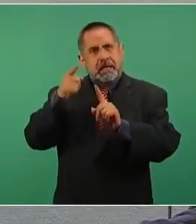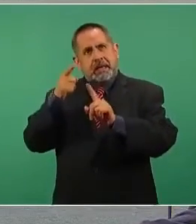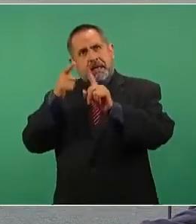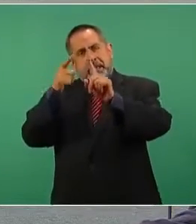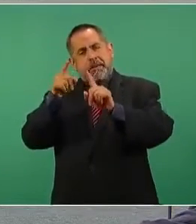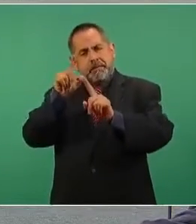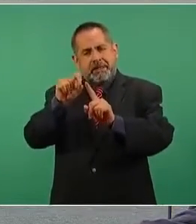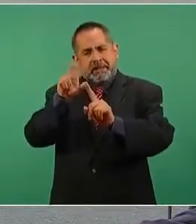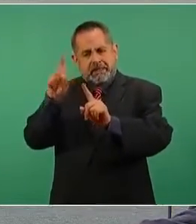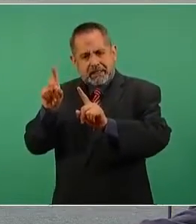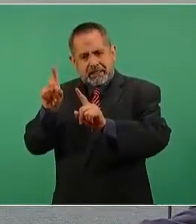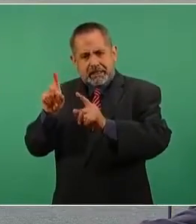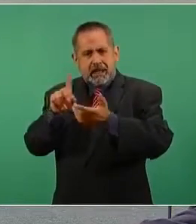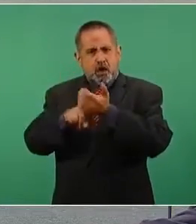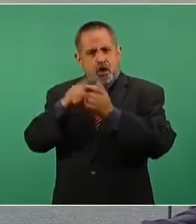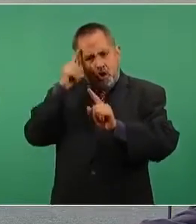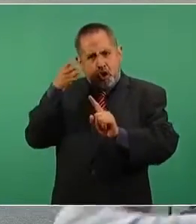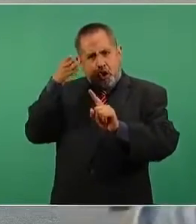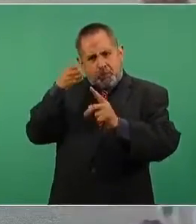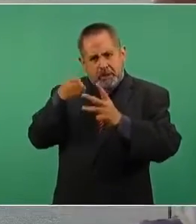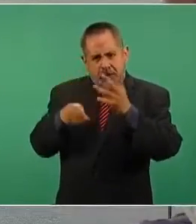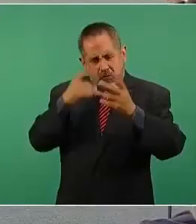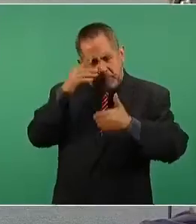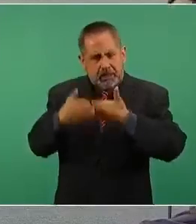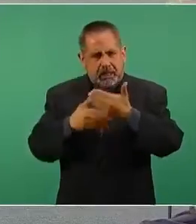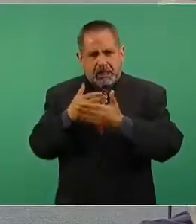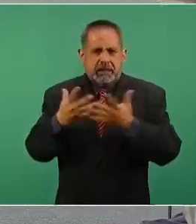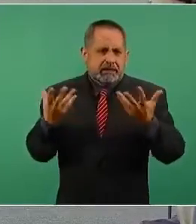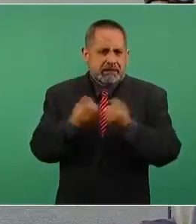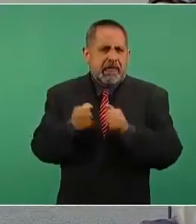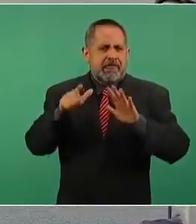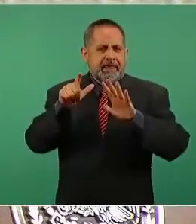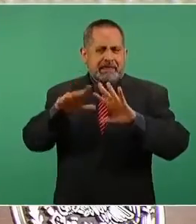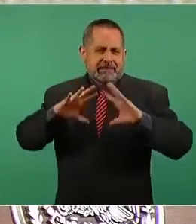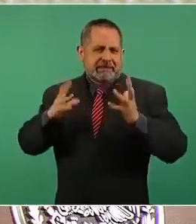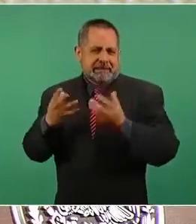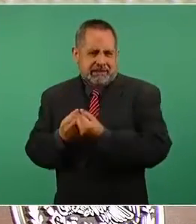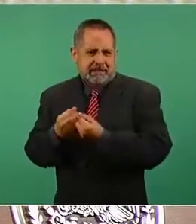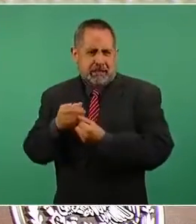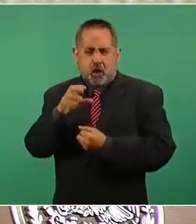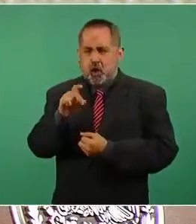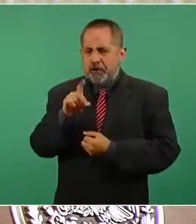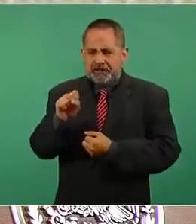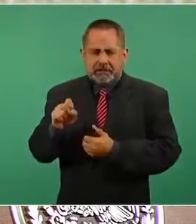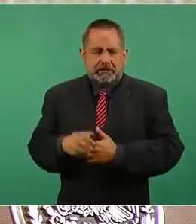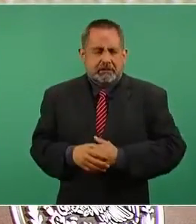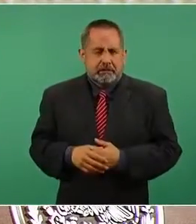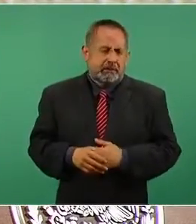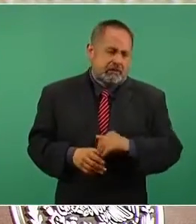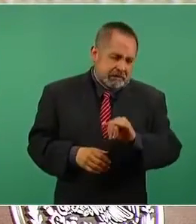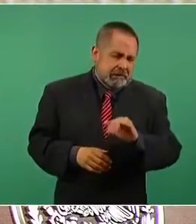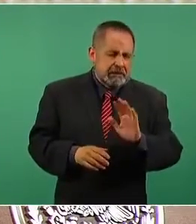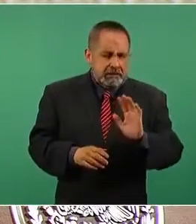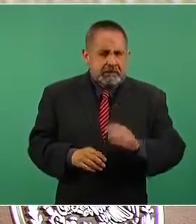2030 y todos los objetivos alineados con los 17 ODS? Sí, nada más que